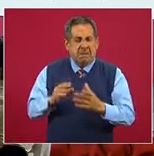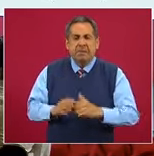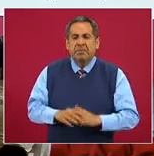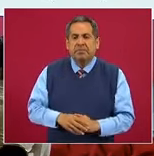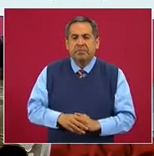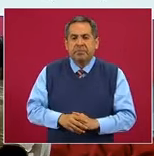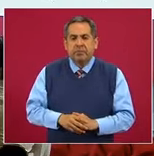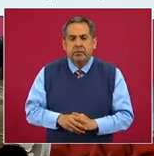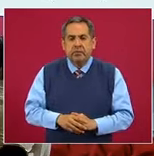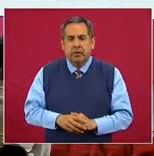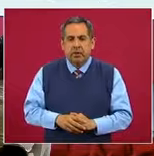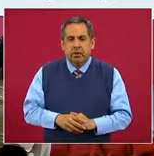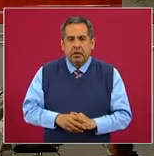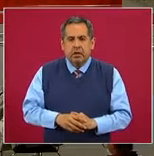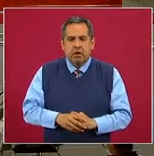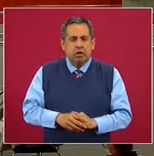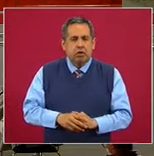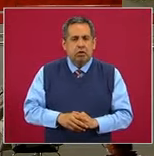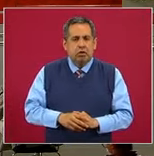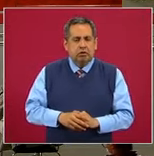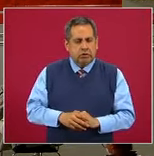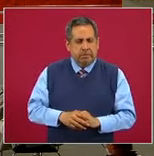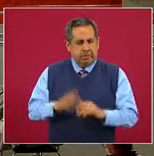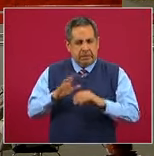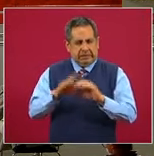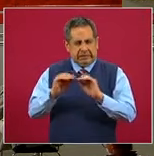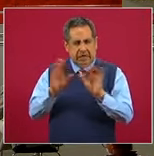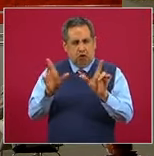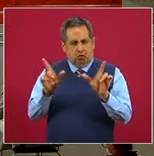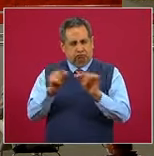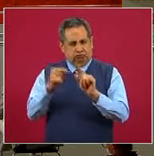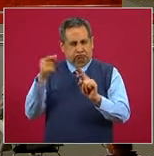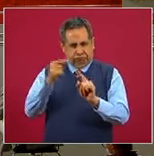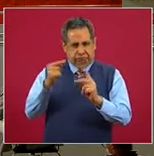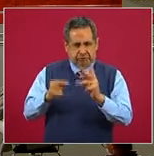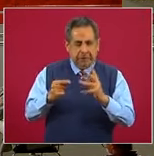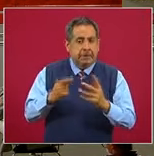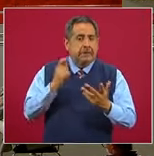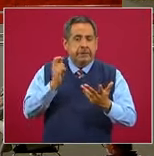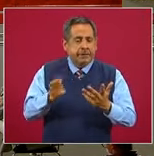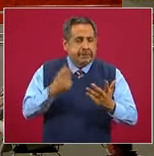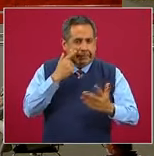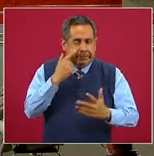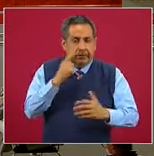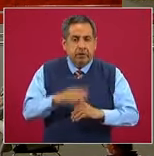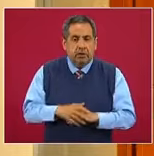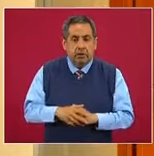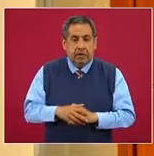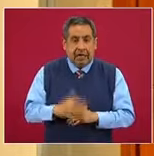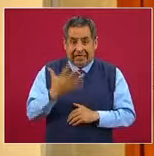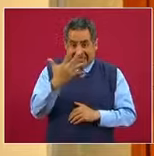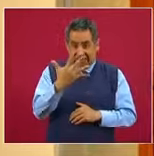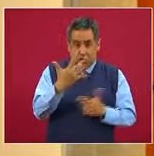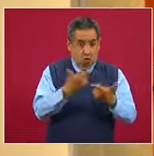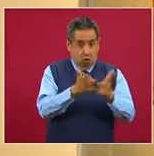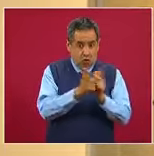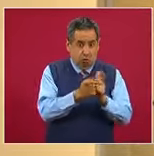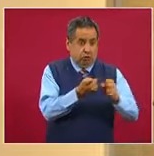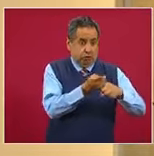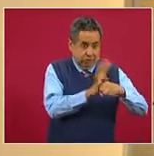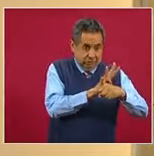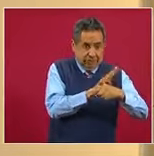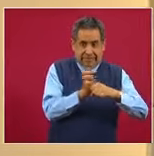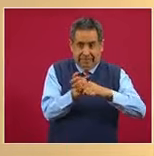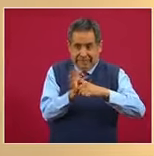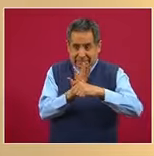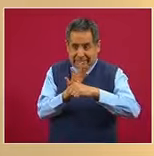Ya un poco más con los números cerrados, tenemos de estos 5 grupos que